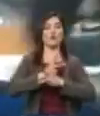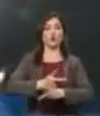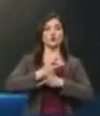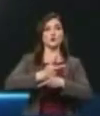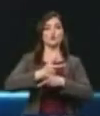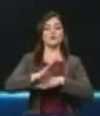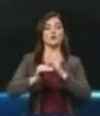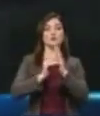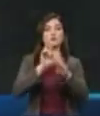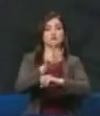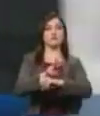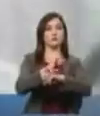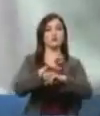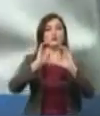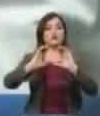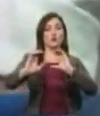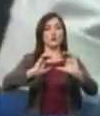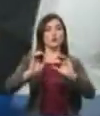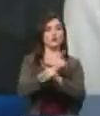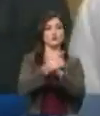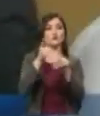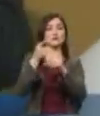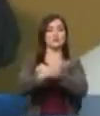Esta medida será tomada por otros medios sancionados por